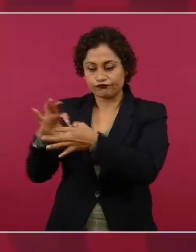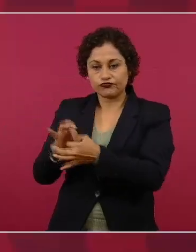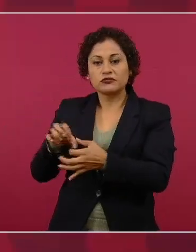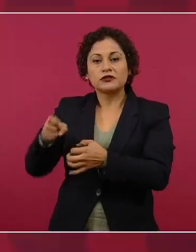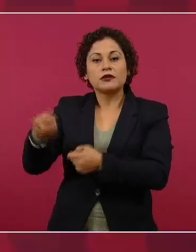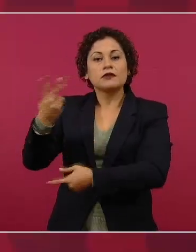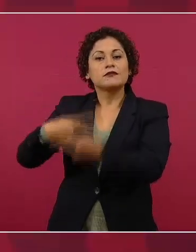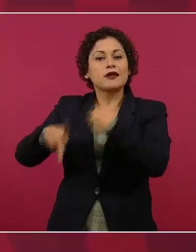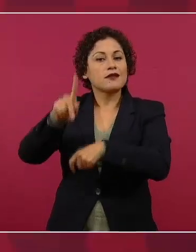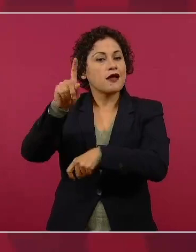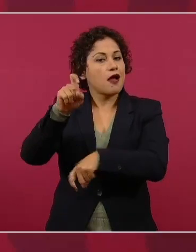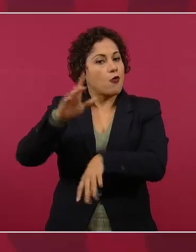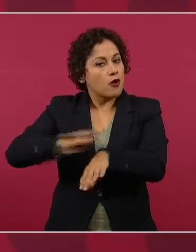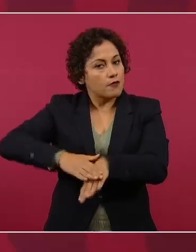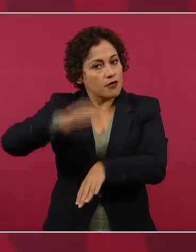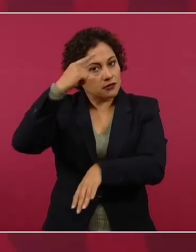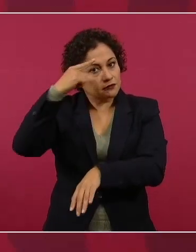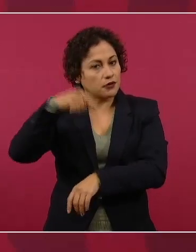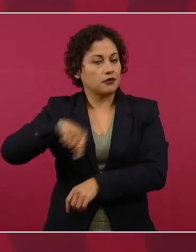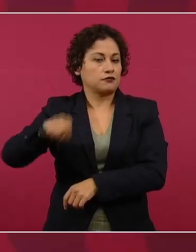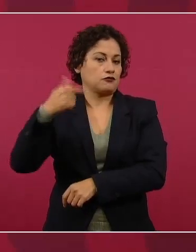para Guadalajara.